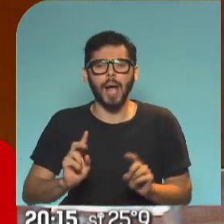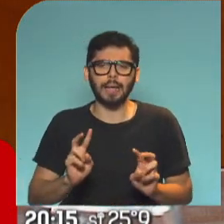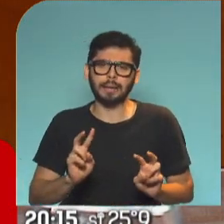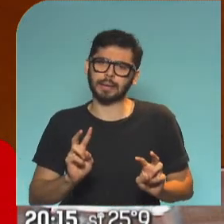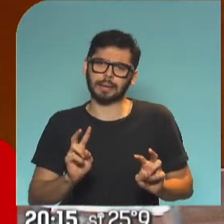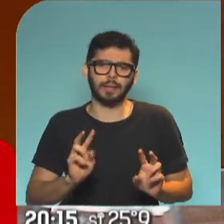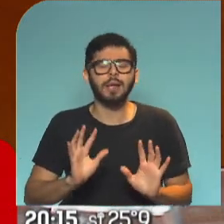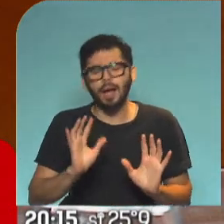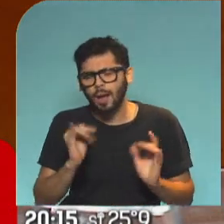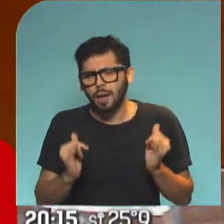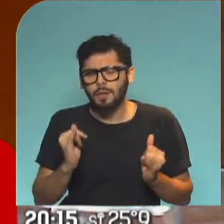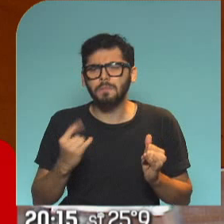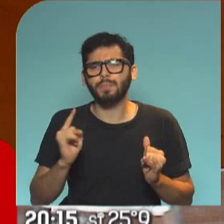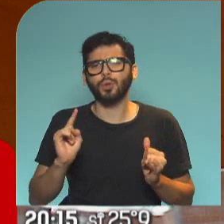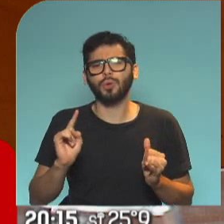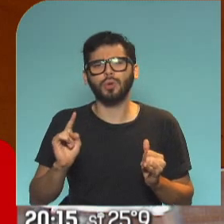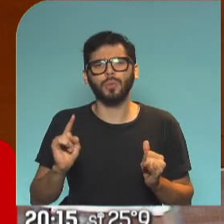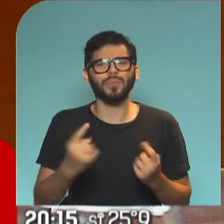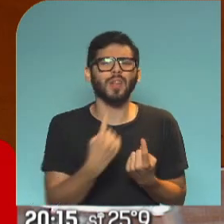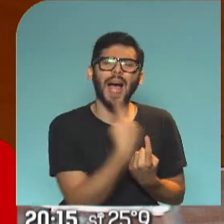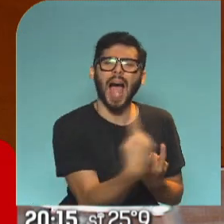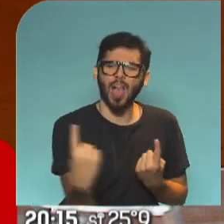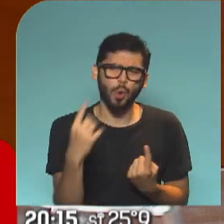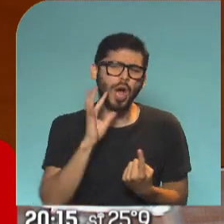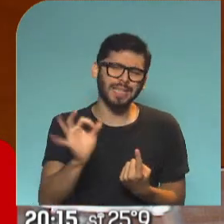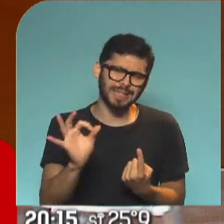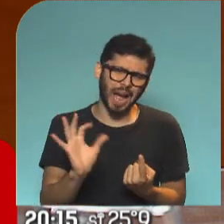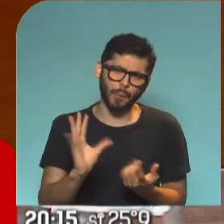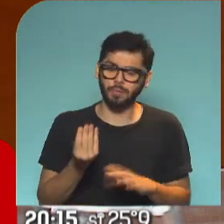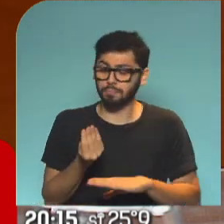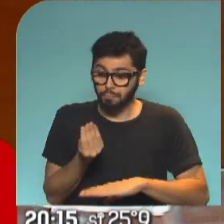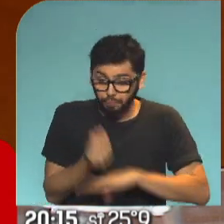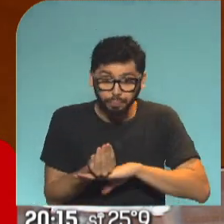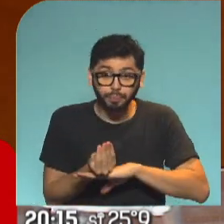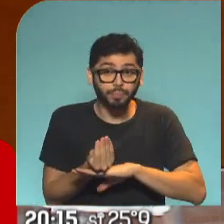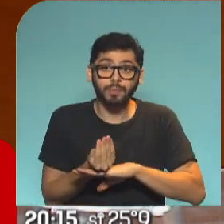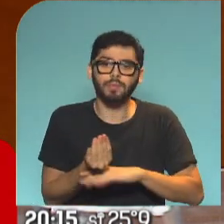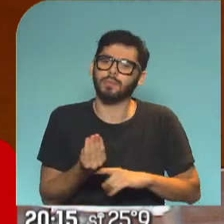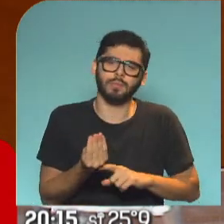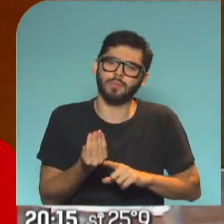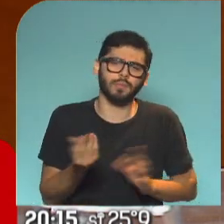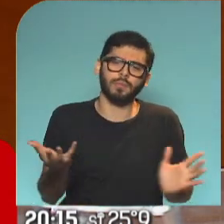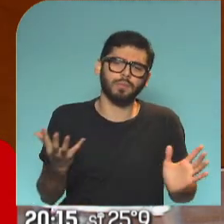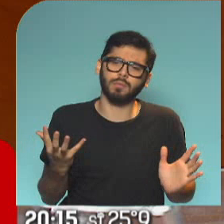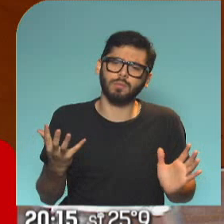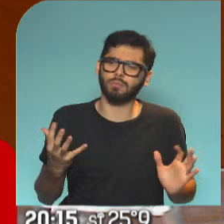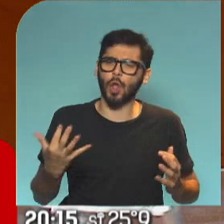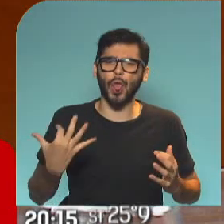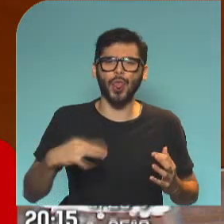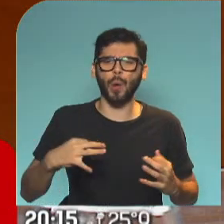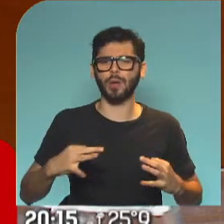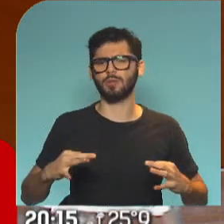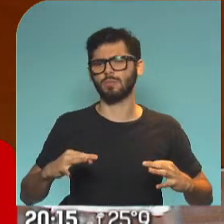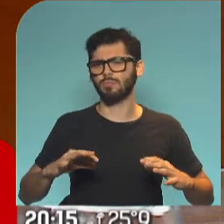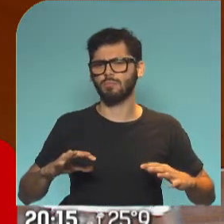pero creo que cada uno sabe lo que hace el que está en un lugar tiene que tener lo que tiene que tener para actuar de acuerdo a sus